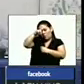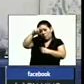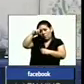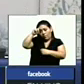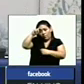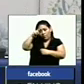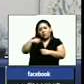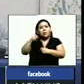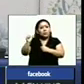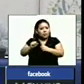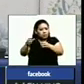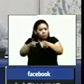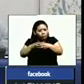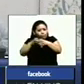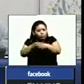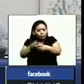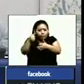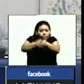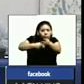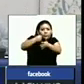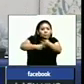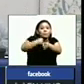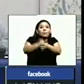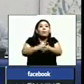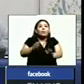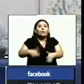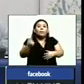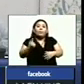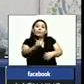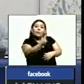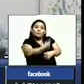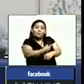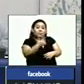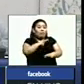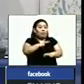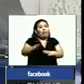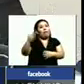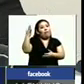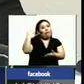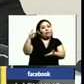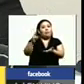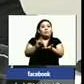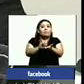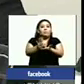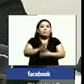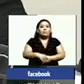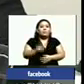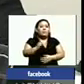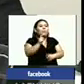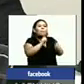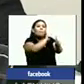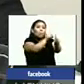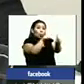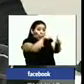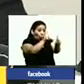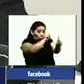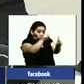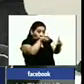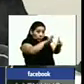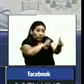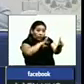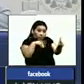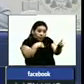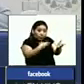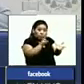venido acompañando esos esfuerzos de las personas que han salido afectadas. Le preguntan, ¿contrató familiares a usted en la